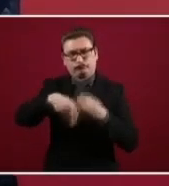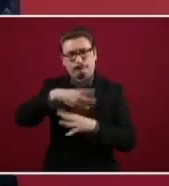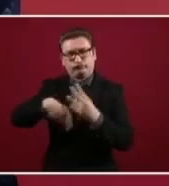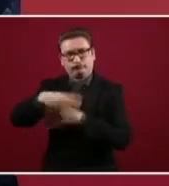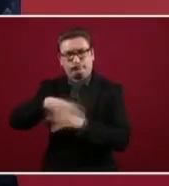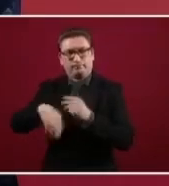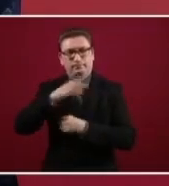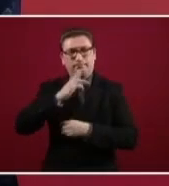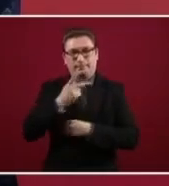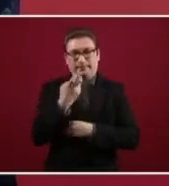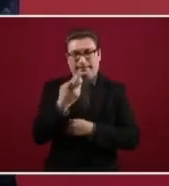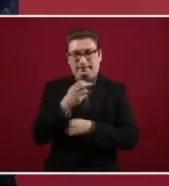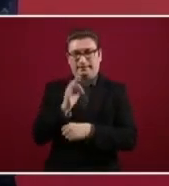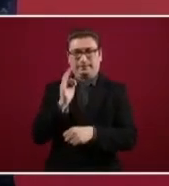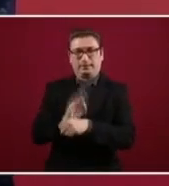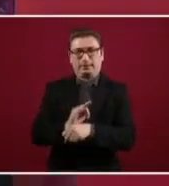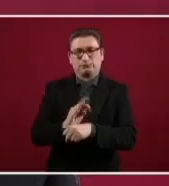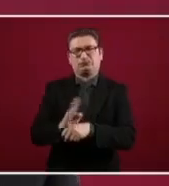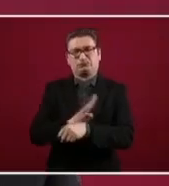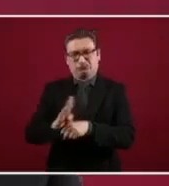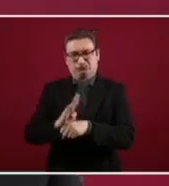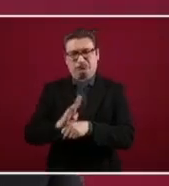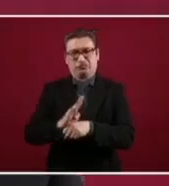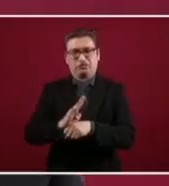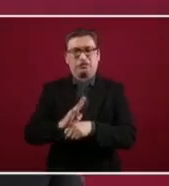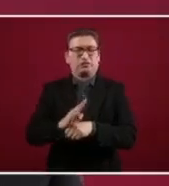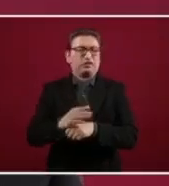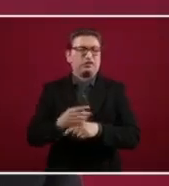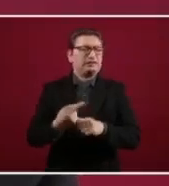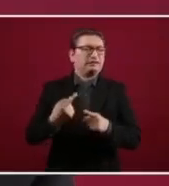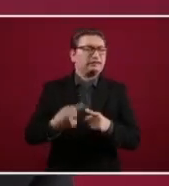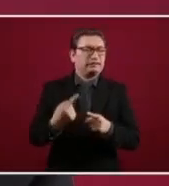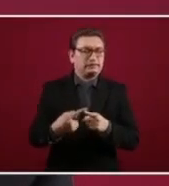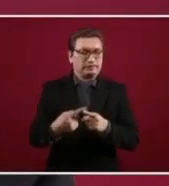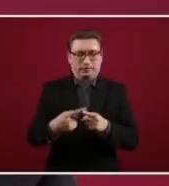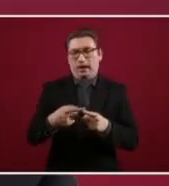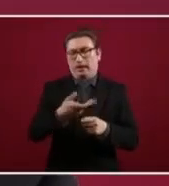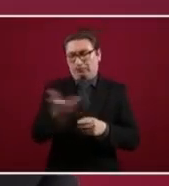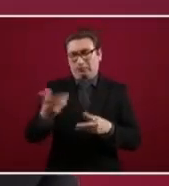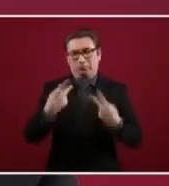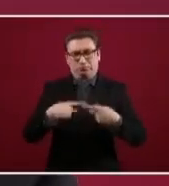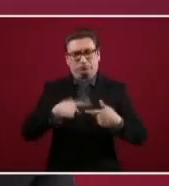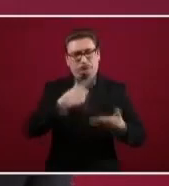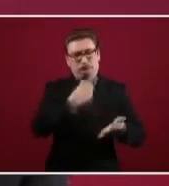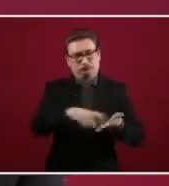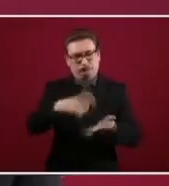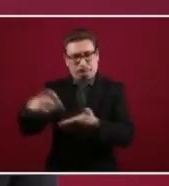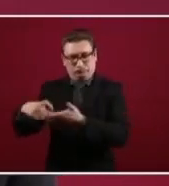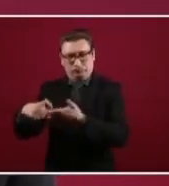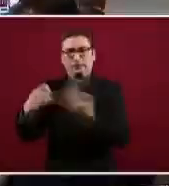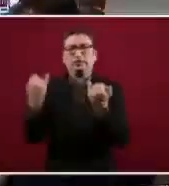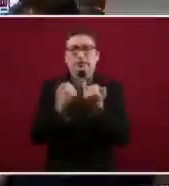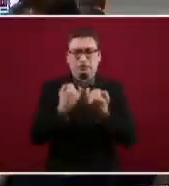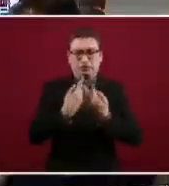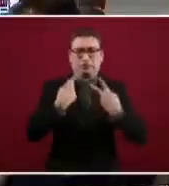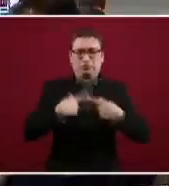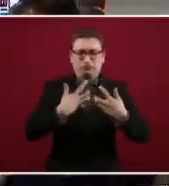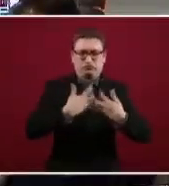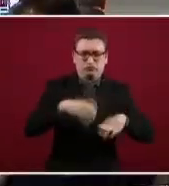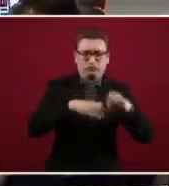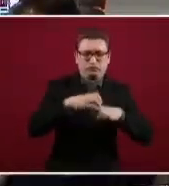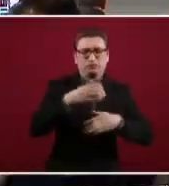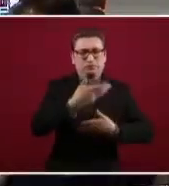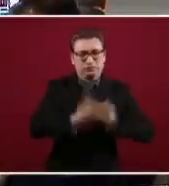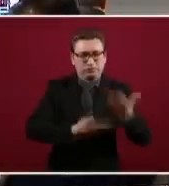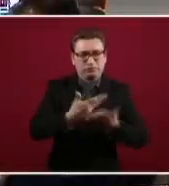ganar-ganar porque obtienen beneficios los consumidores los comerciantes y prestadores de servicio